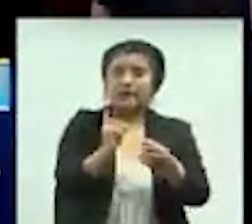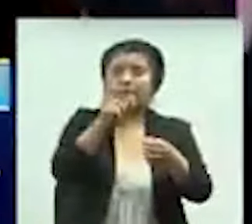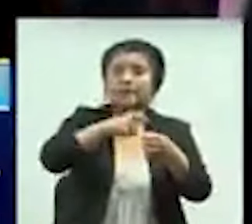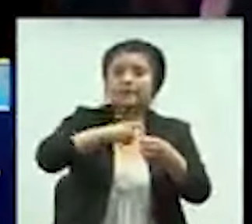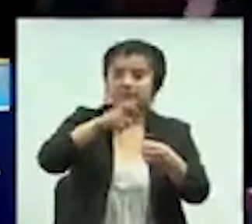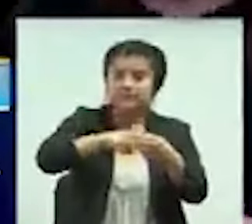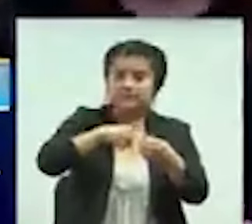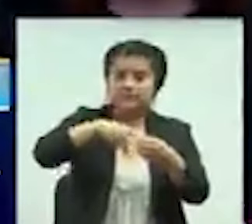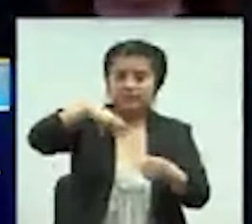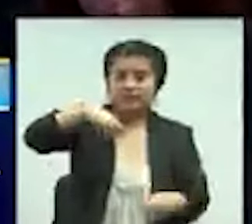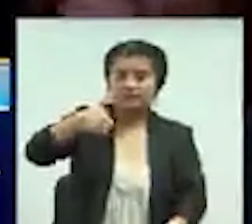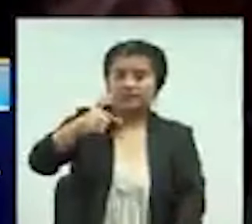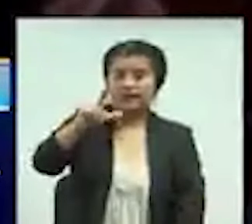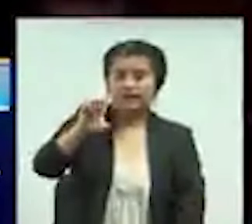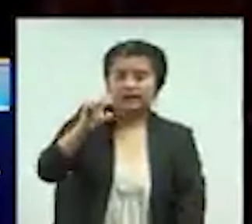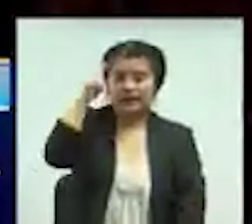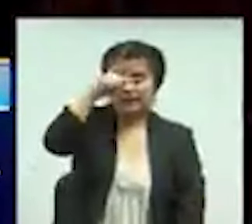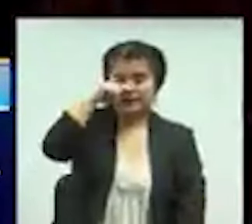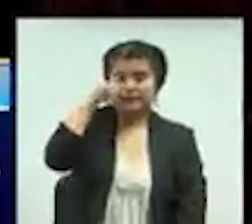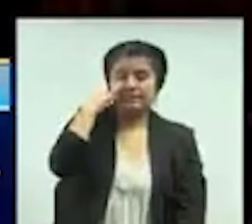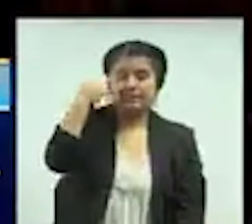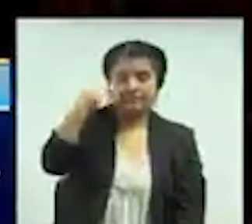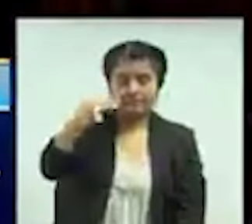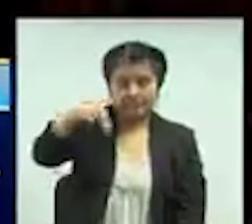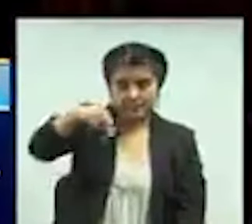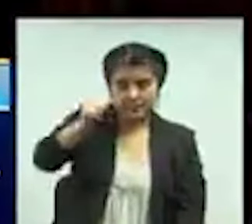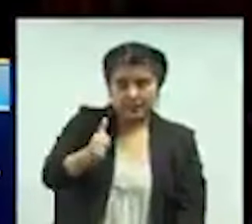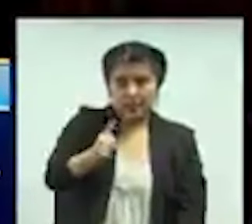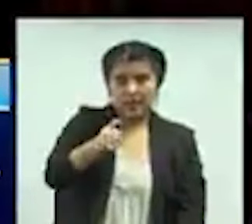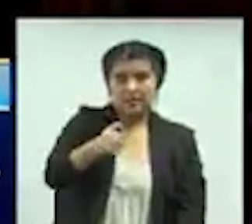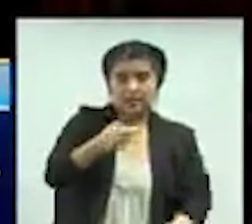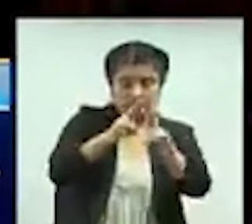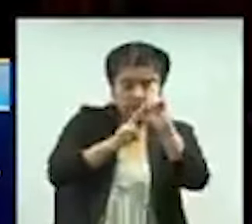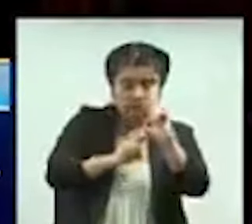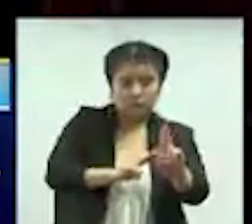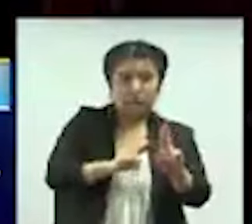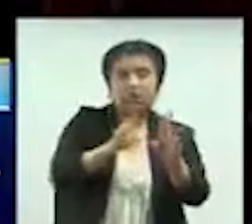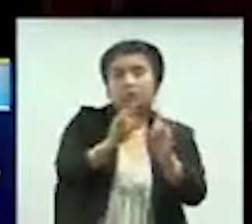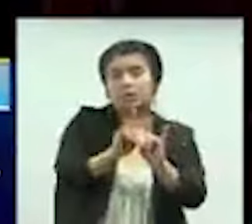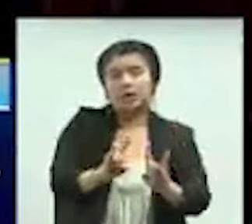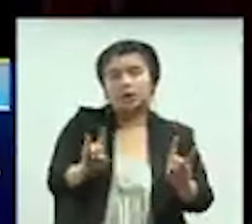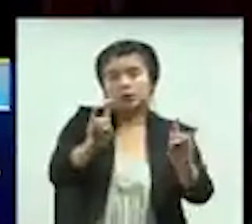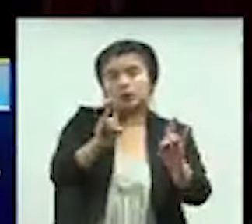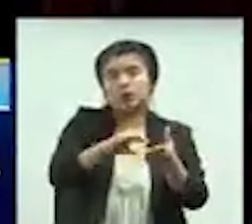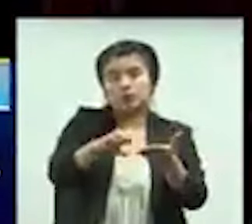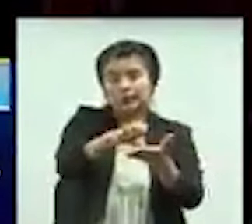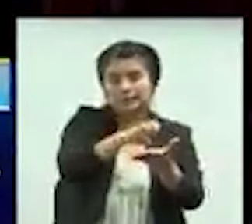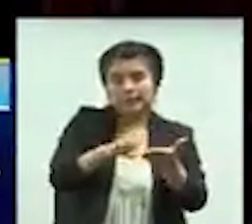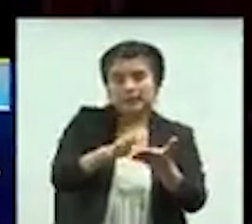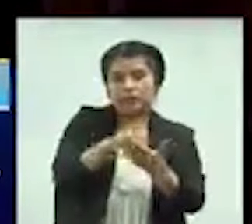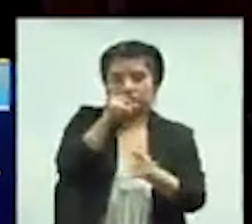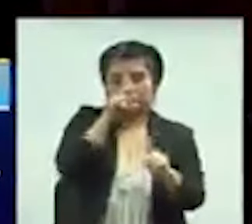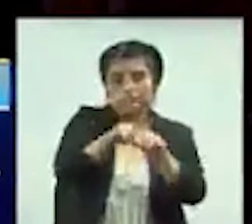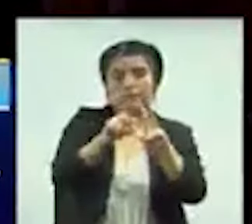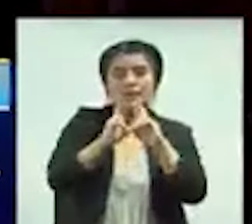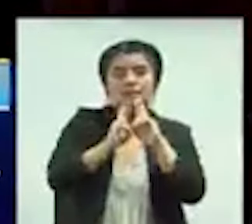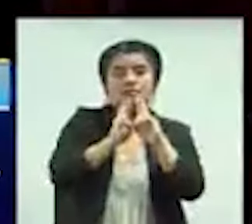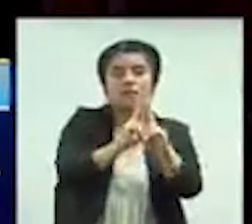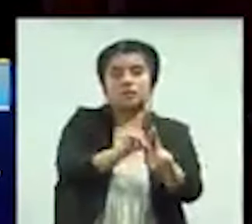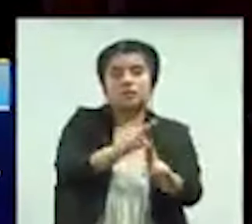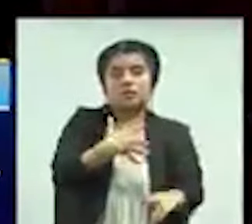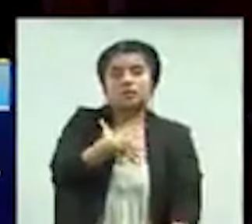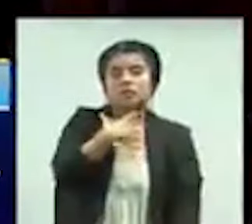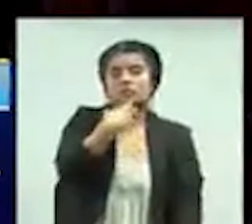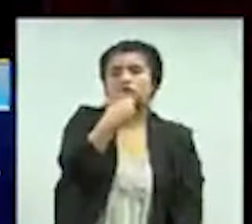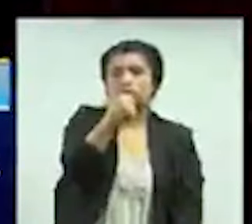para que Palestina sea reconocida como Estado? Y si es tan amable, responderlo un poquito más fuerte para poderlo escuchar, por